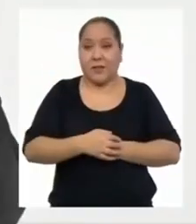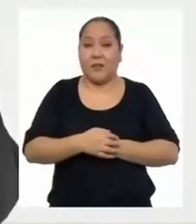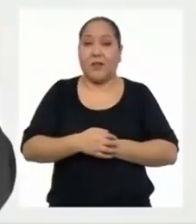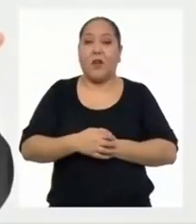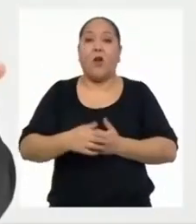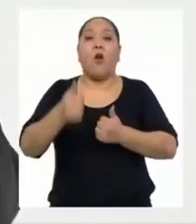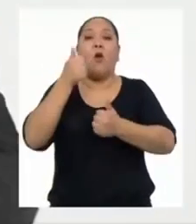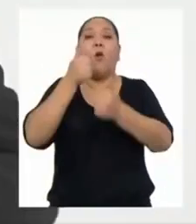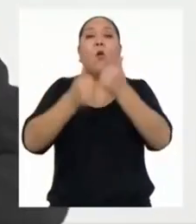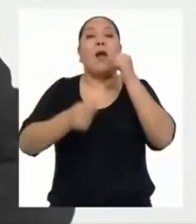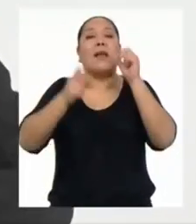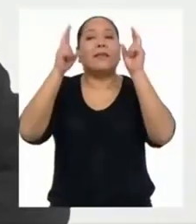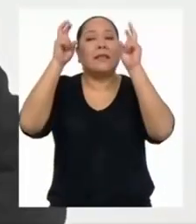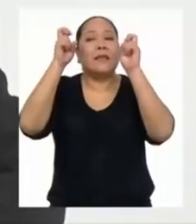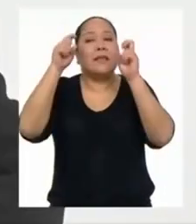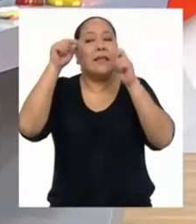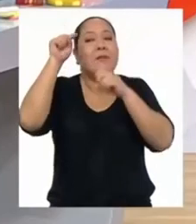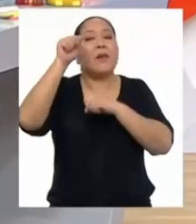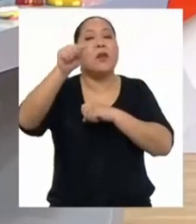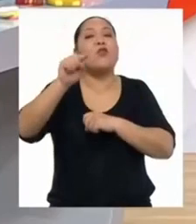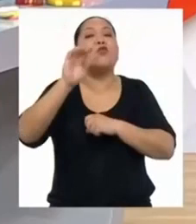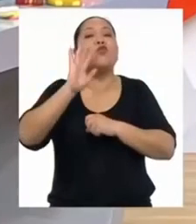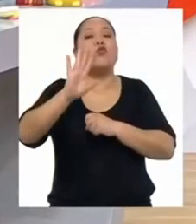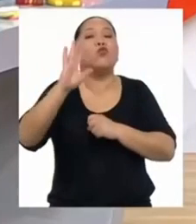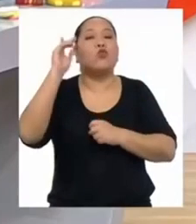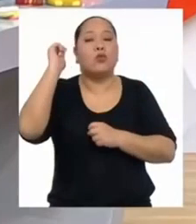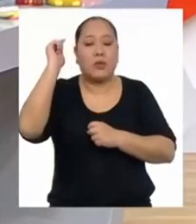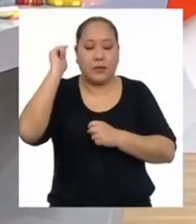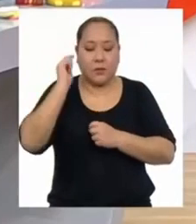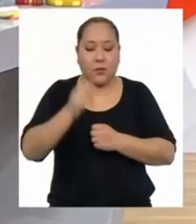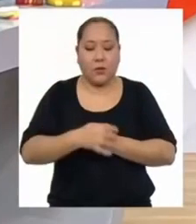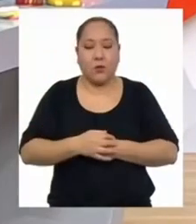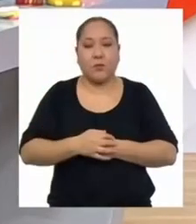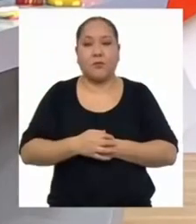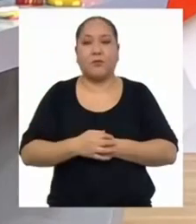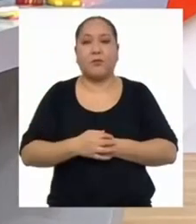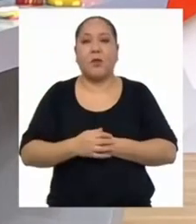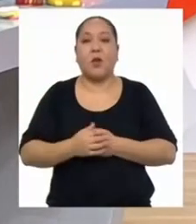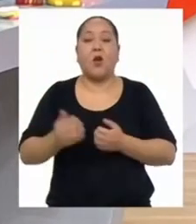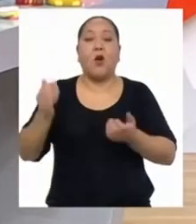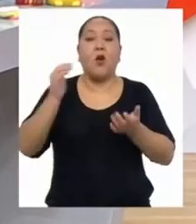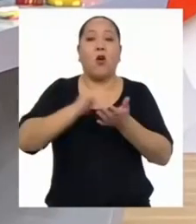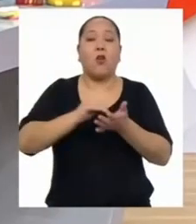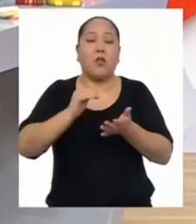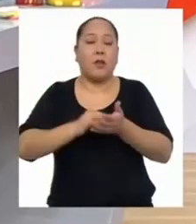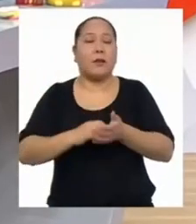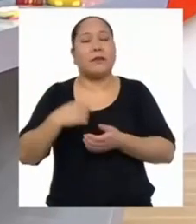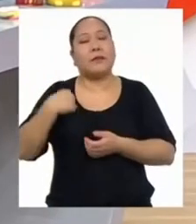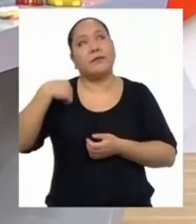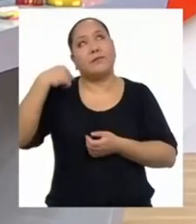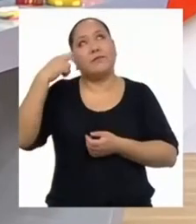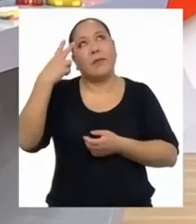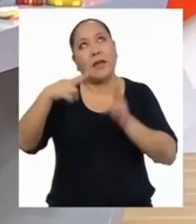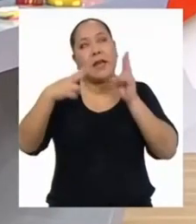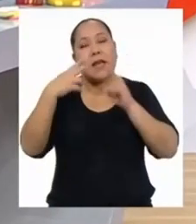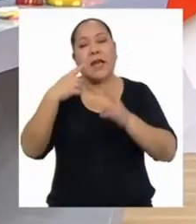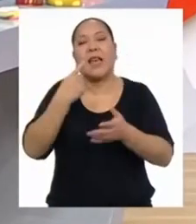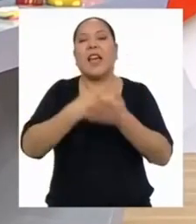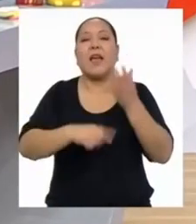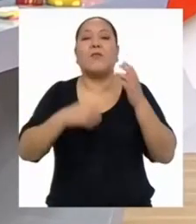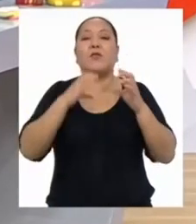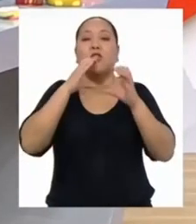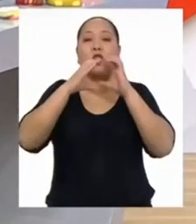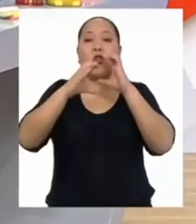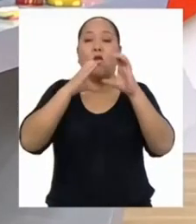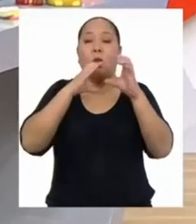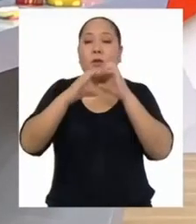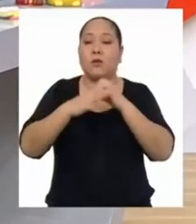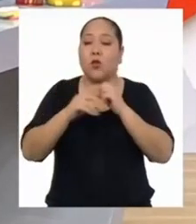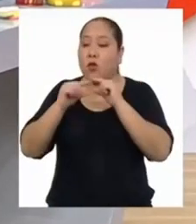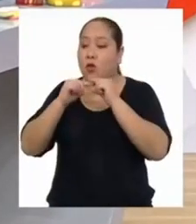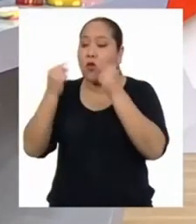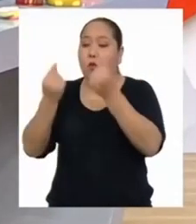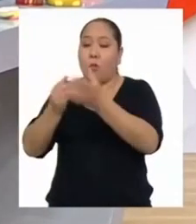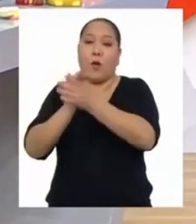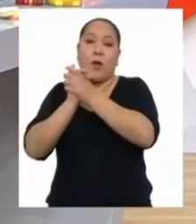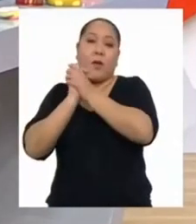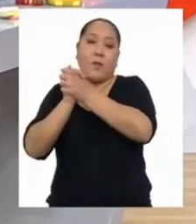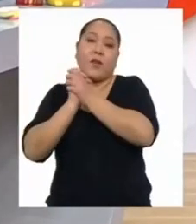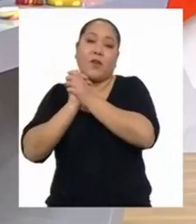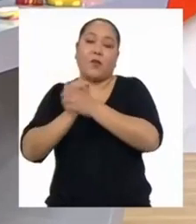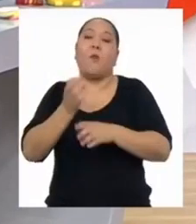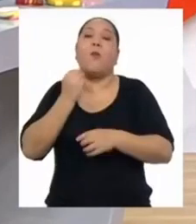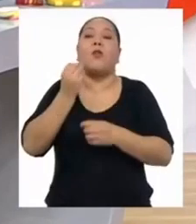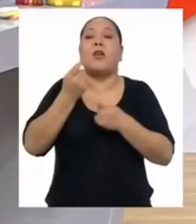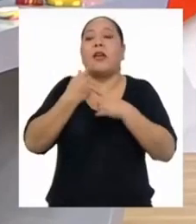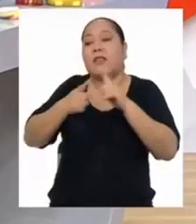el tema de tu testimonio? Retomaré lo que hemos estado conversando. Nuestros grupos de amigos y amigas, lo diferente que podemos